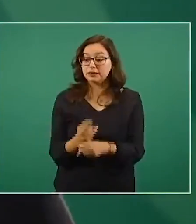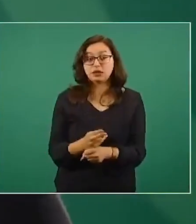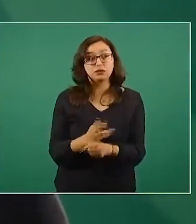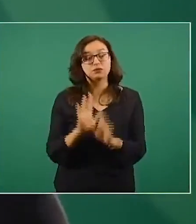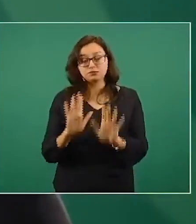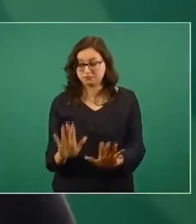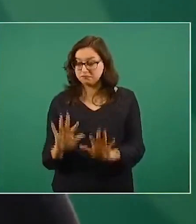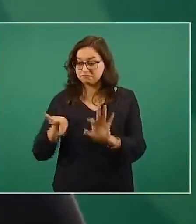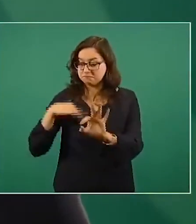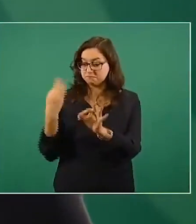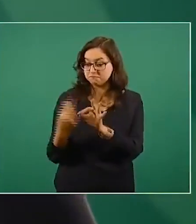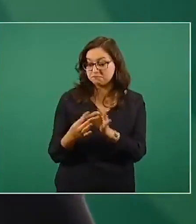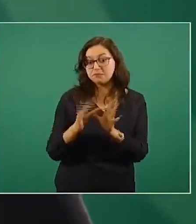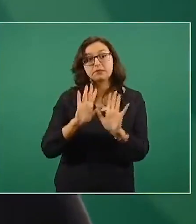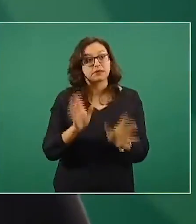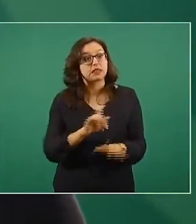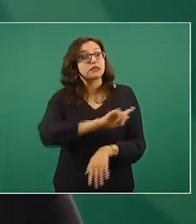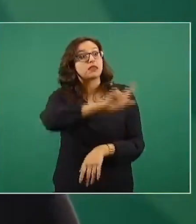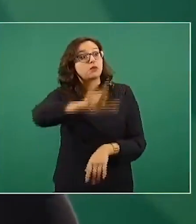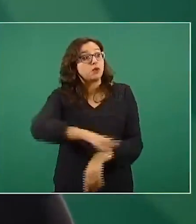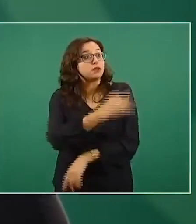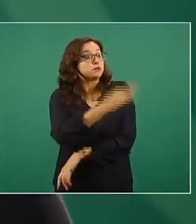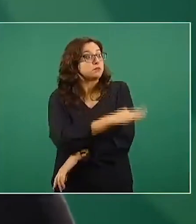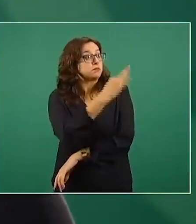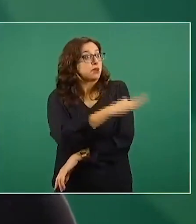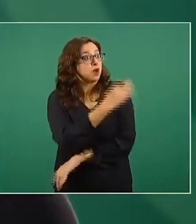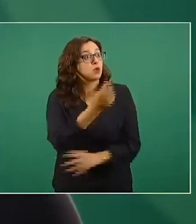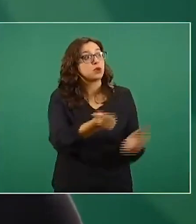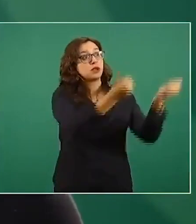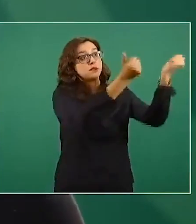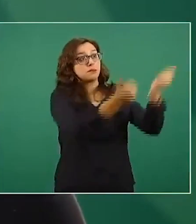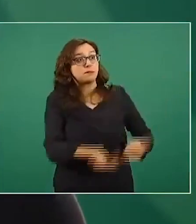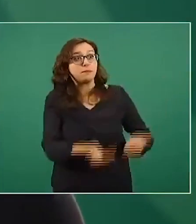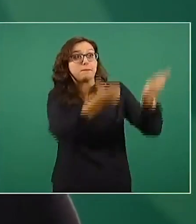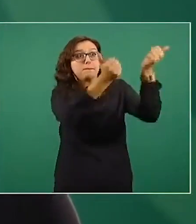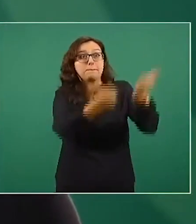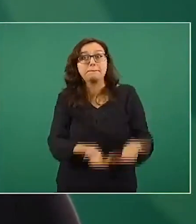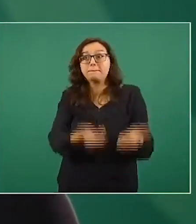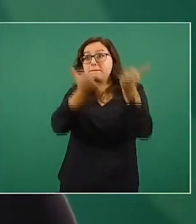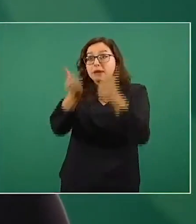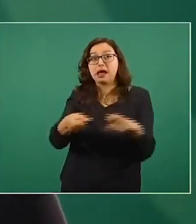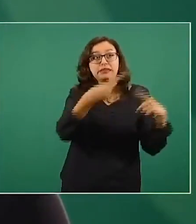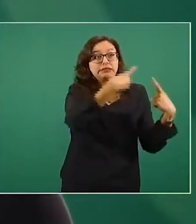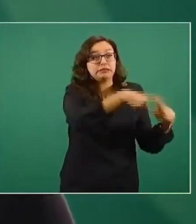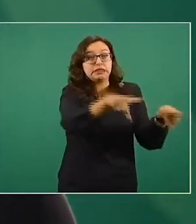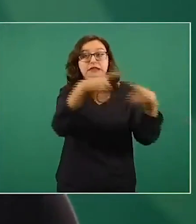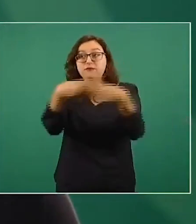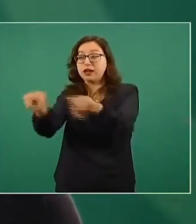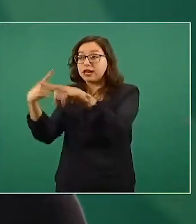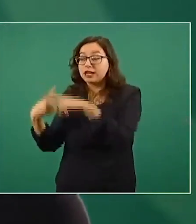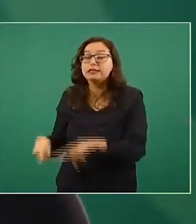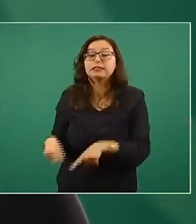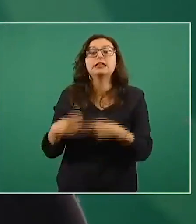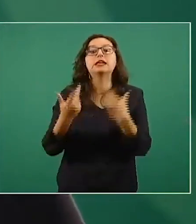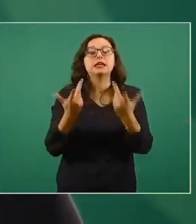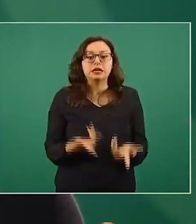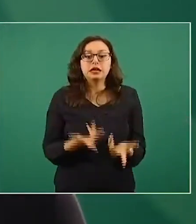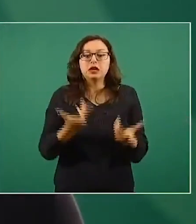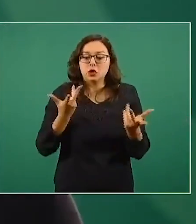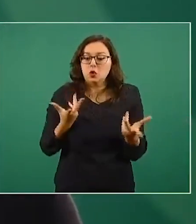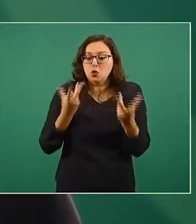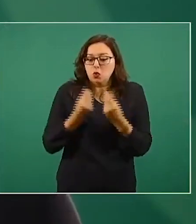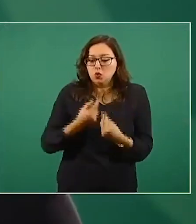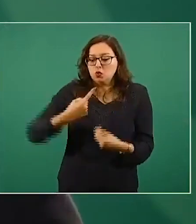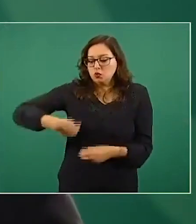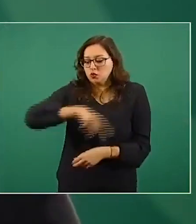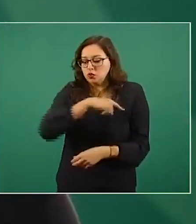los lotes de diferentes vacunas, nosotros en campo, obviamente con los servidores de la nación y